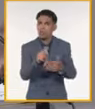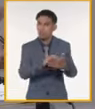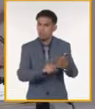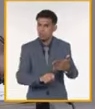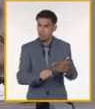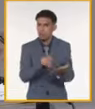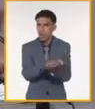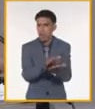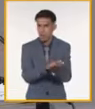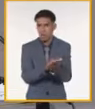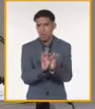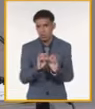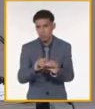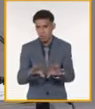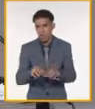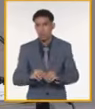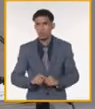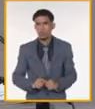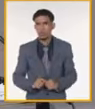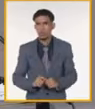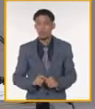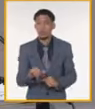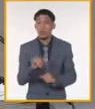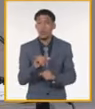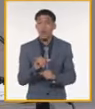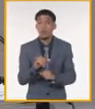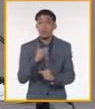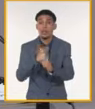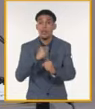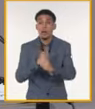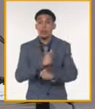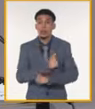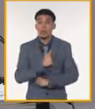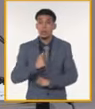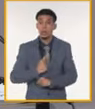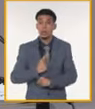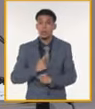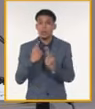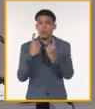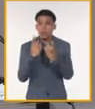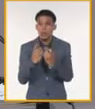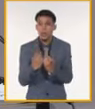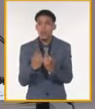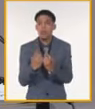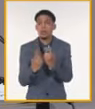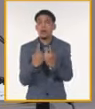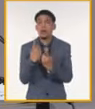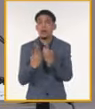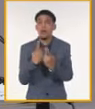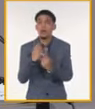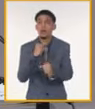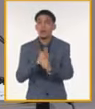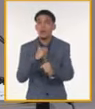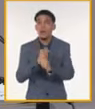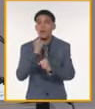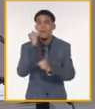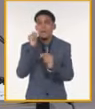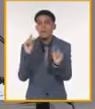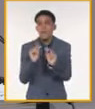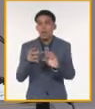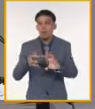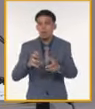que también con este redimensionamiento de trabajo por cuenta propia la necesaria distinción para aquellas actividades que son menos complejas que